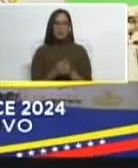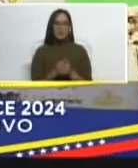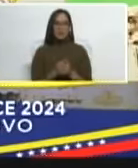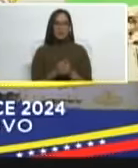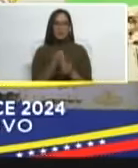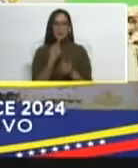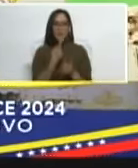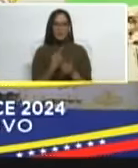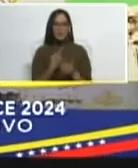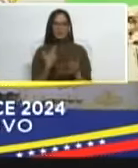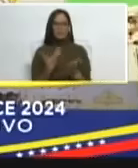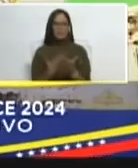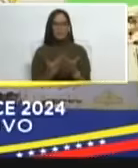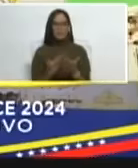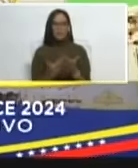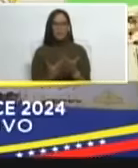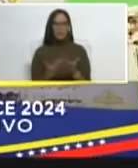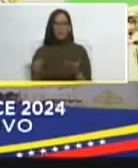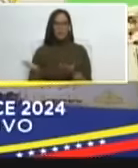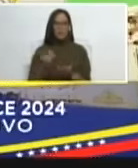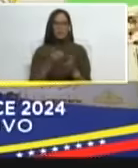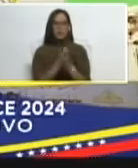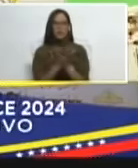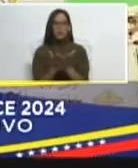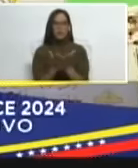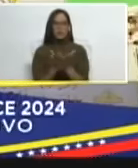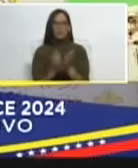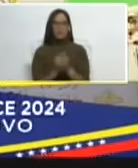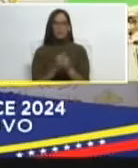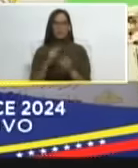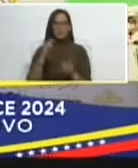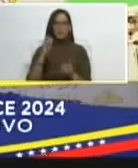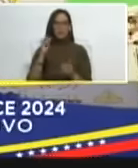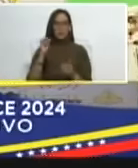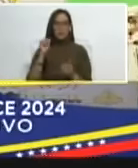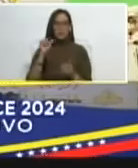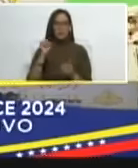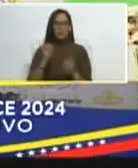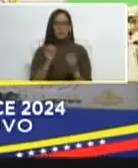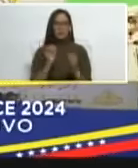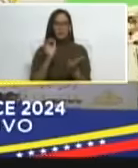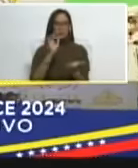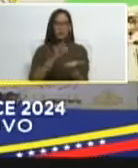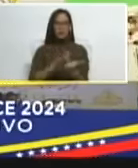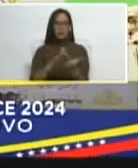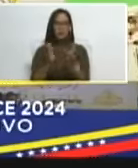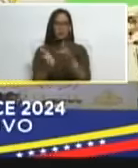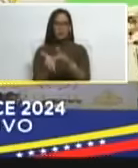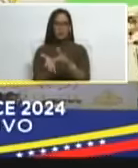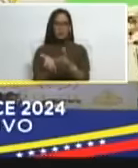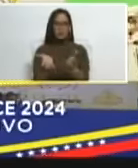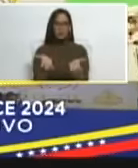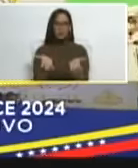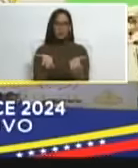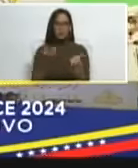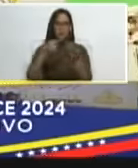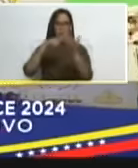el testimonio recogido en la Biblia que Santo Tomás tocó sus heridas,